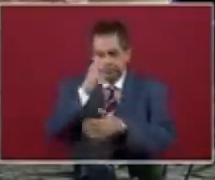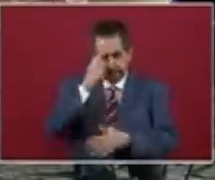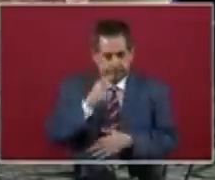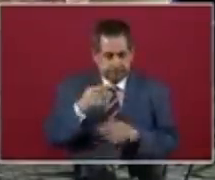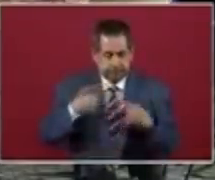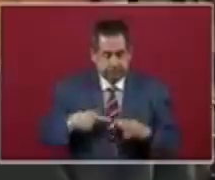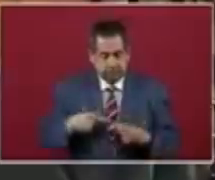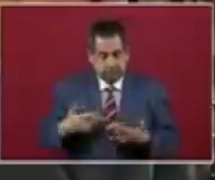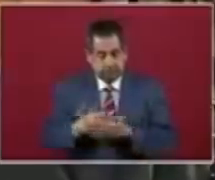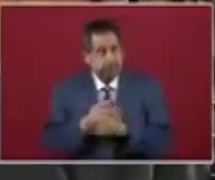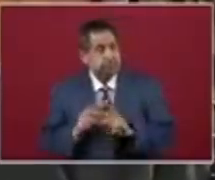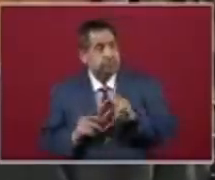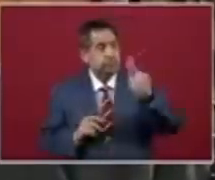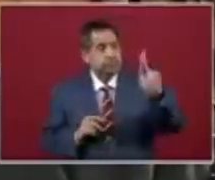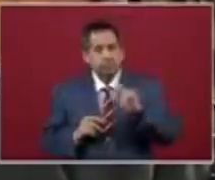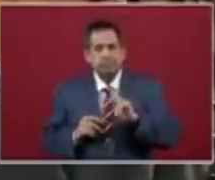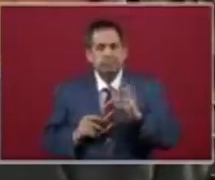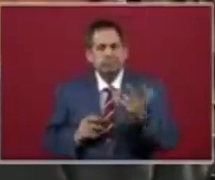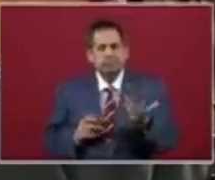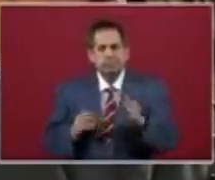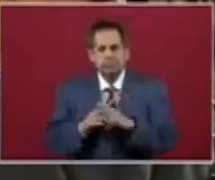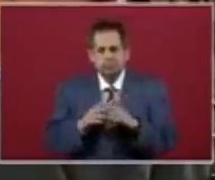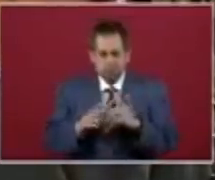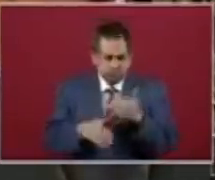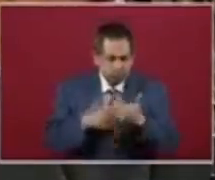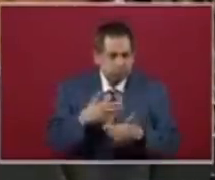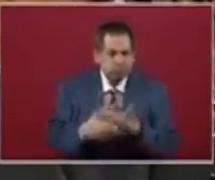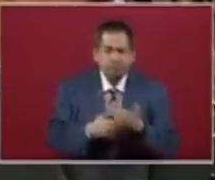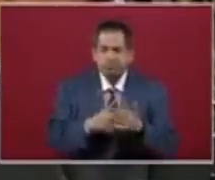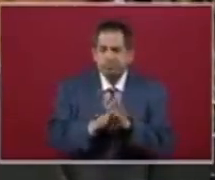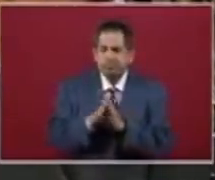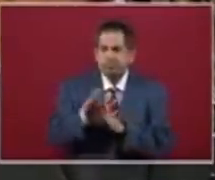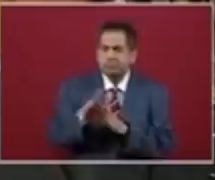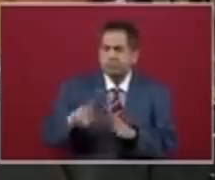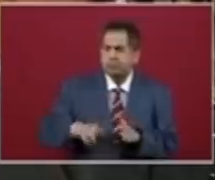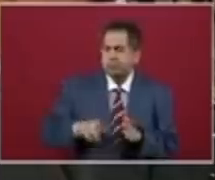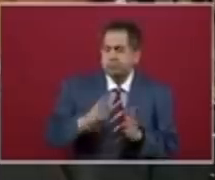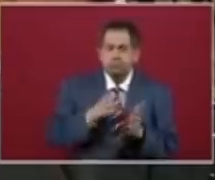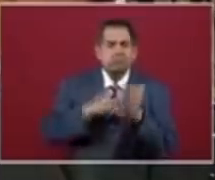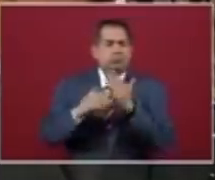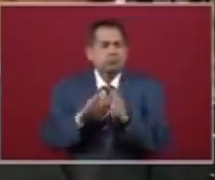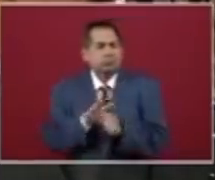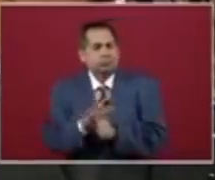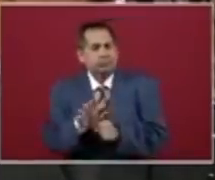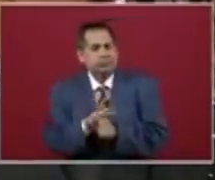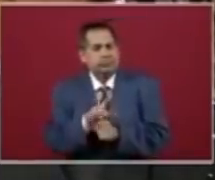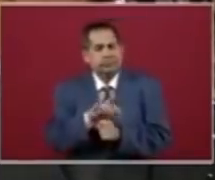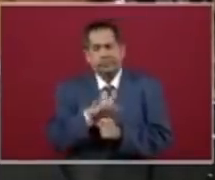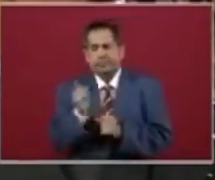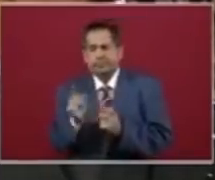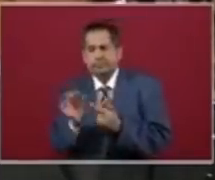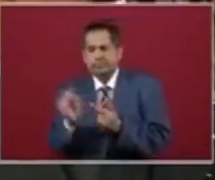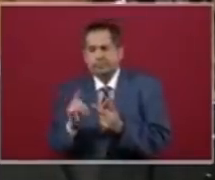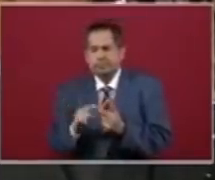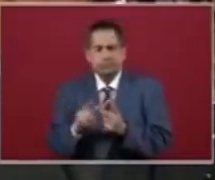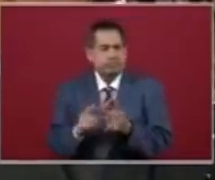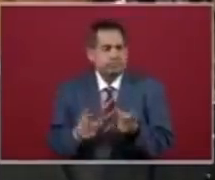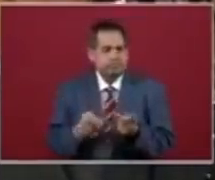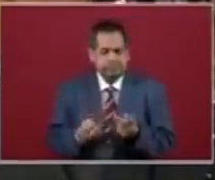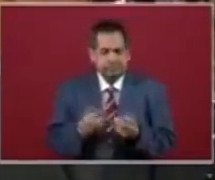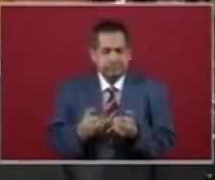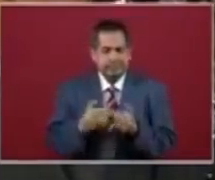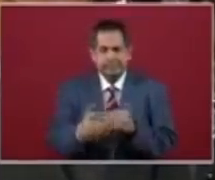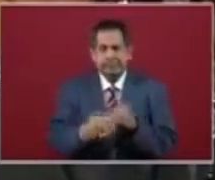puedan invertir en programas de desarrollo en México, del desarrollo del gobierno, ¿cuál podría ser para este año?